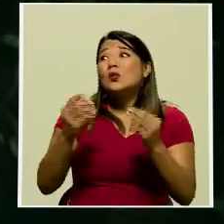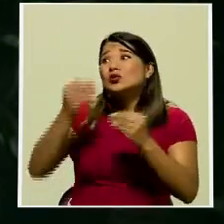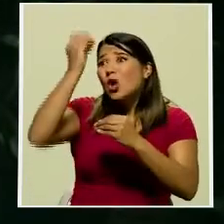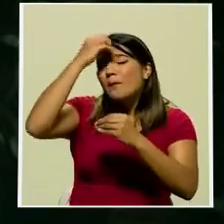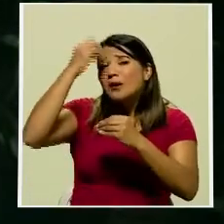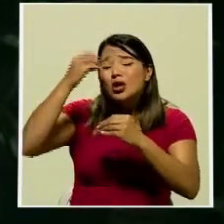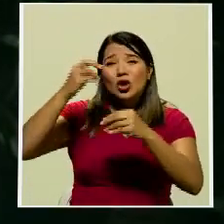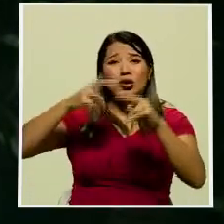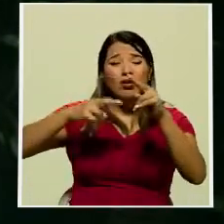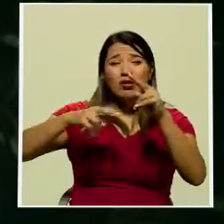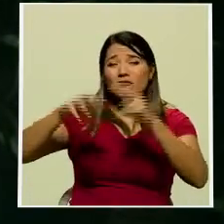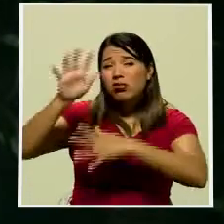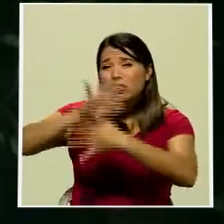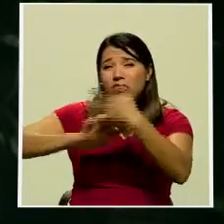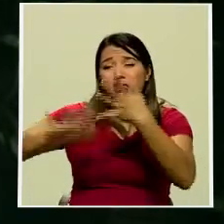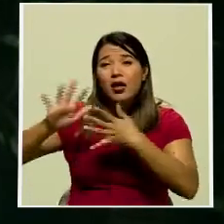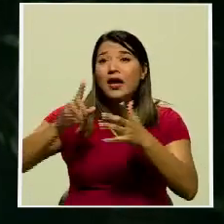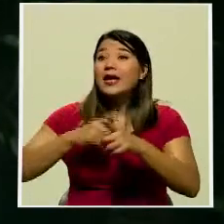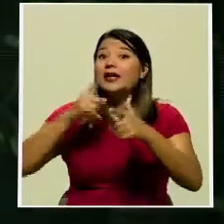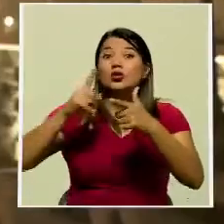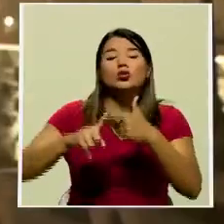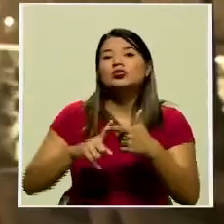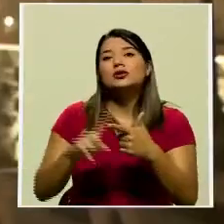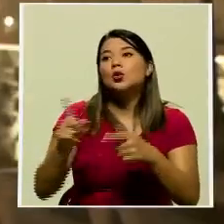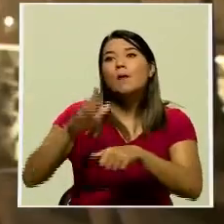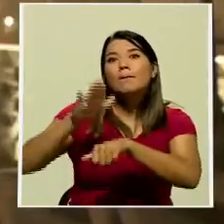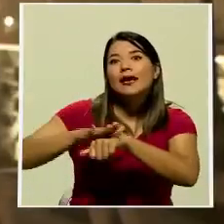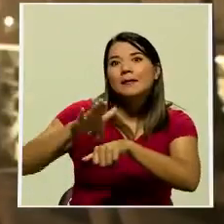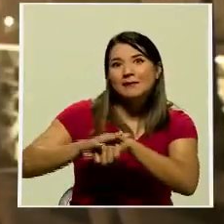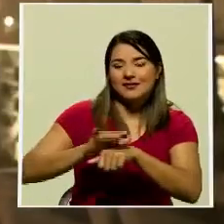seguridad jurídica que impide el desarrollo de una actividad.